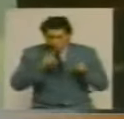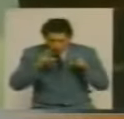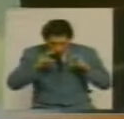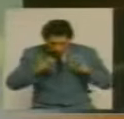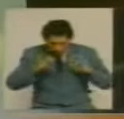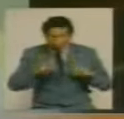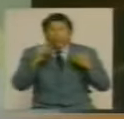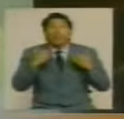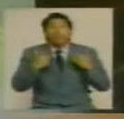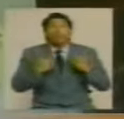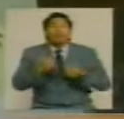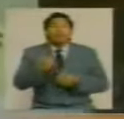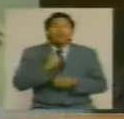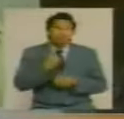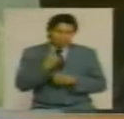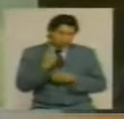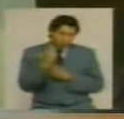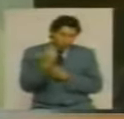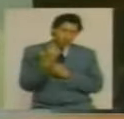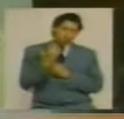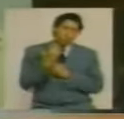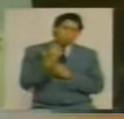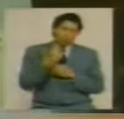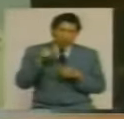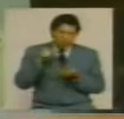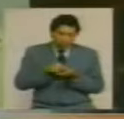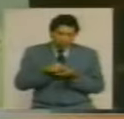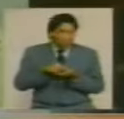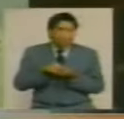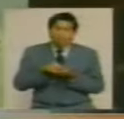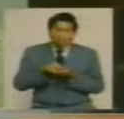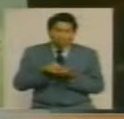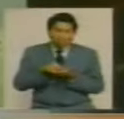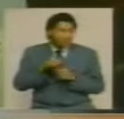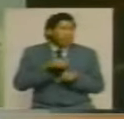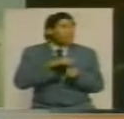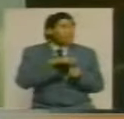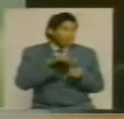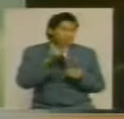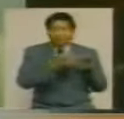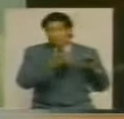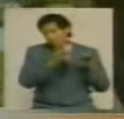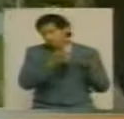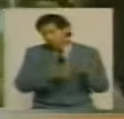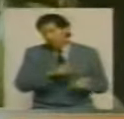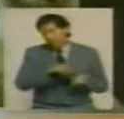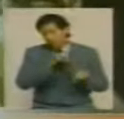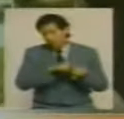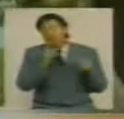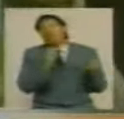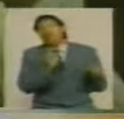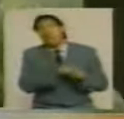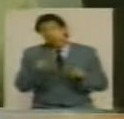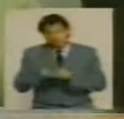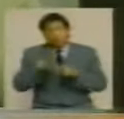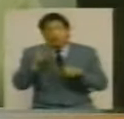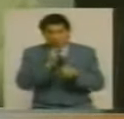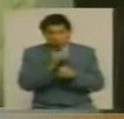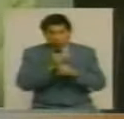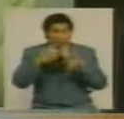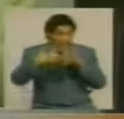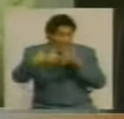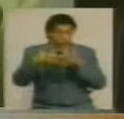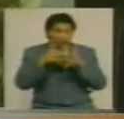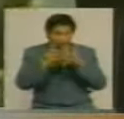la obligación de remitir a conocimiento del Ministerio Público. Asimismo, la ministra de Transparencia,